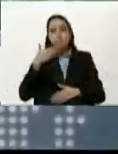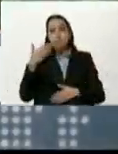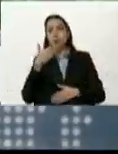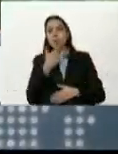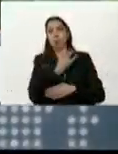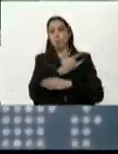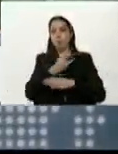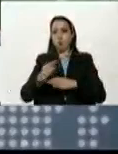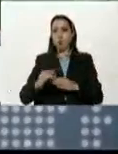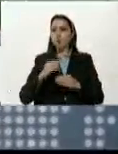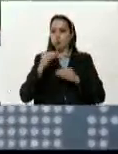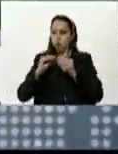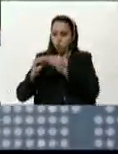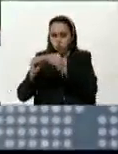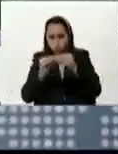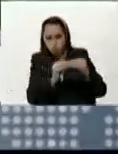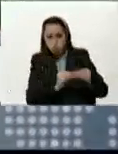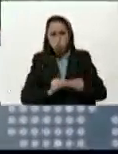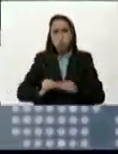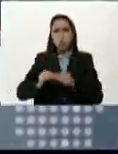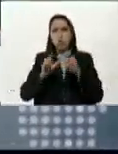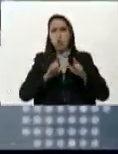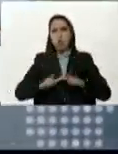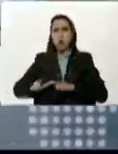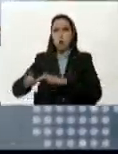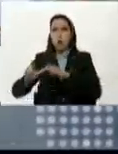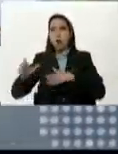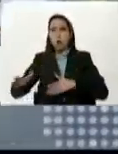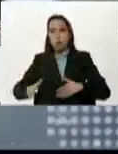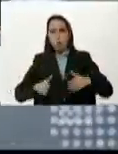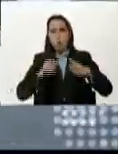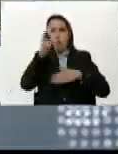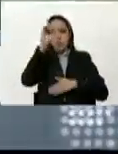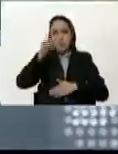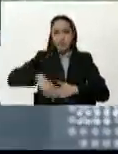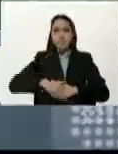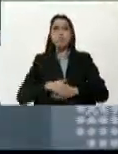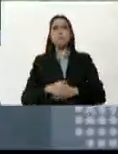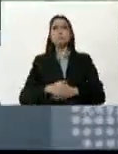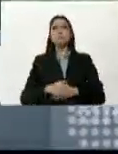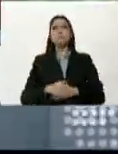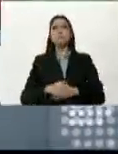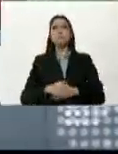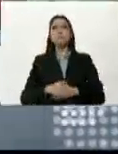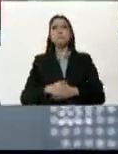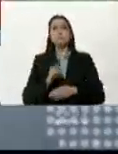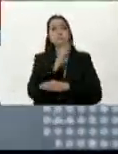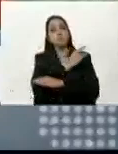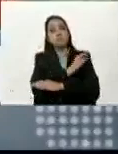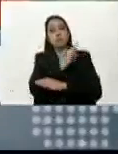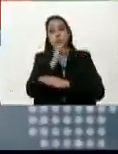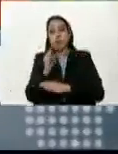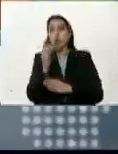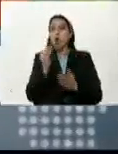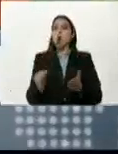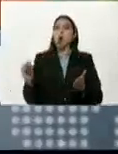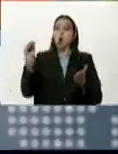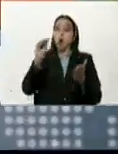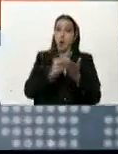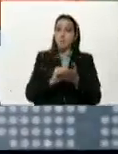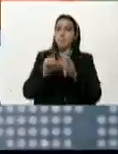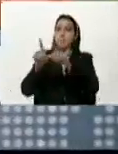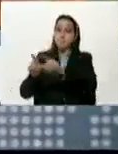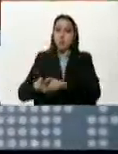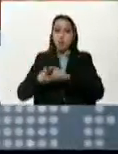todavía estamos recuperando las zonas de acceso a las carreteras llevar las plántulas y volver a sembrar